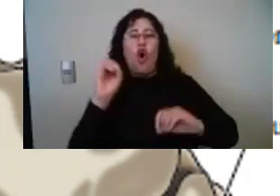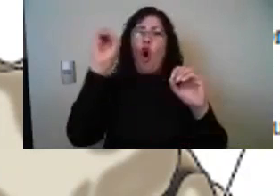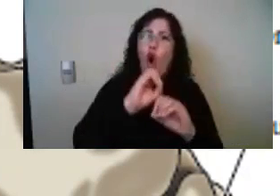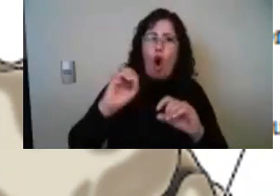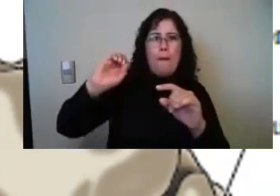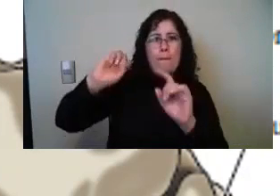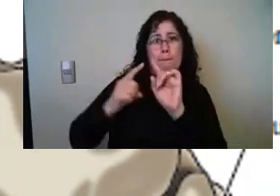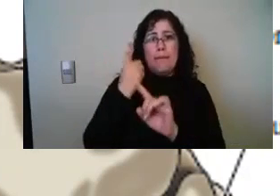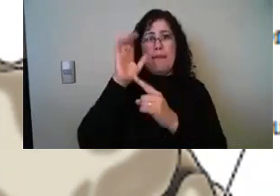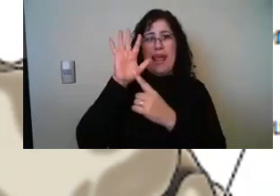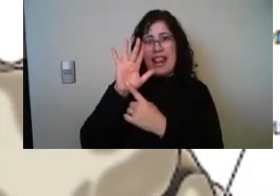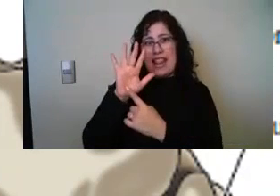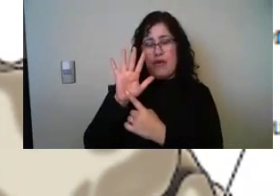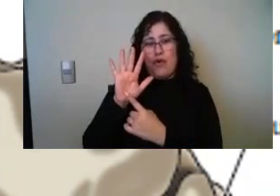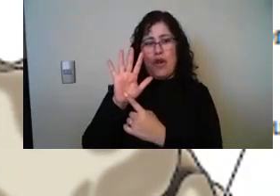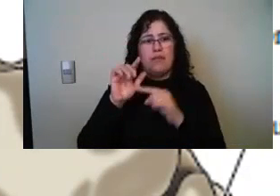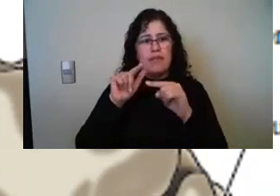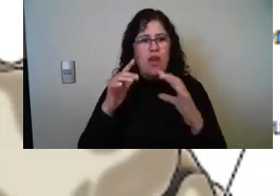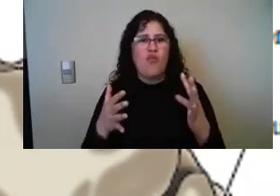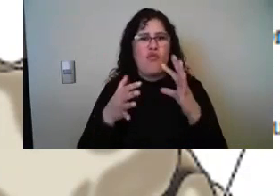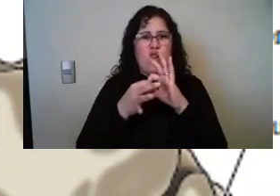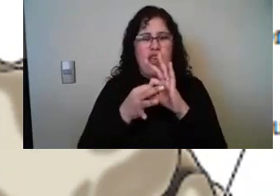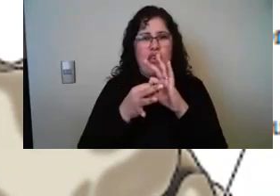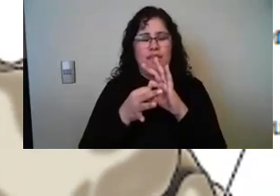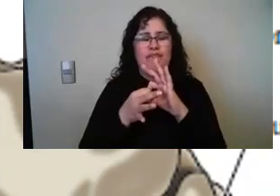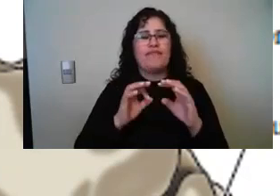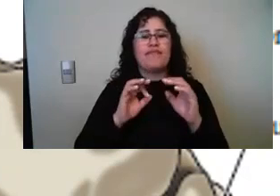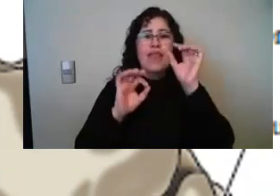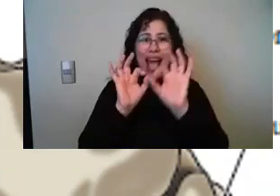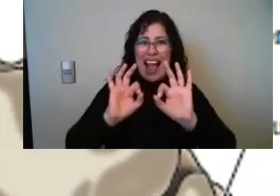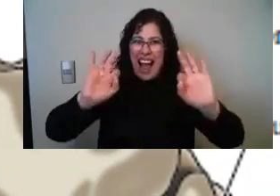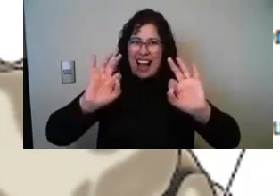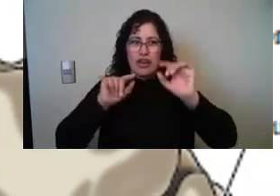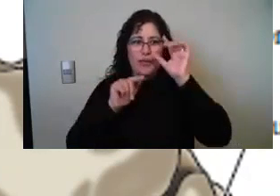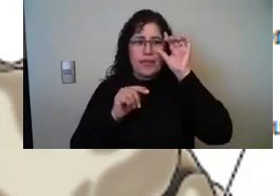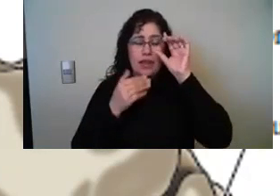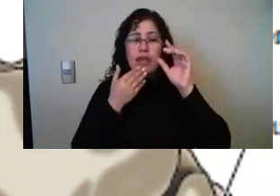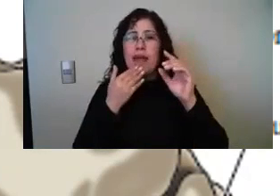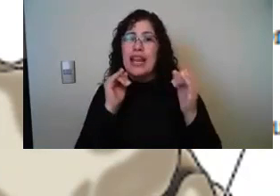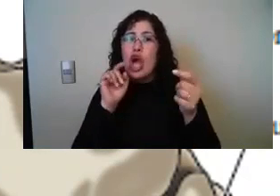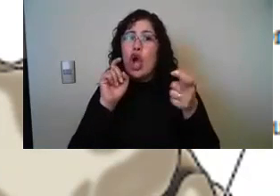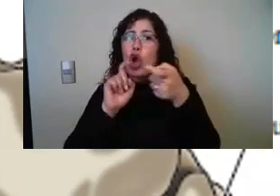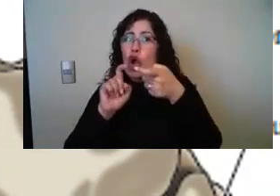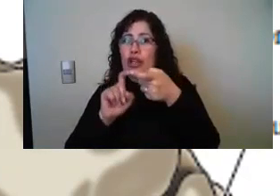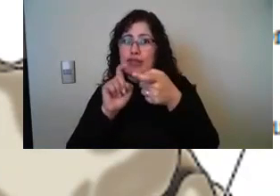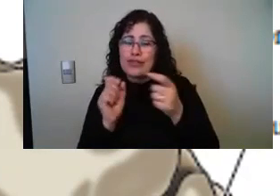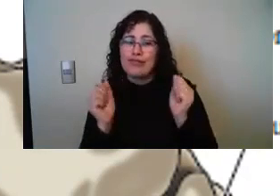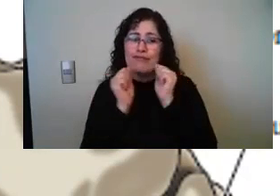ubicado en cada uno de los ganglios asociados a estos pares craneanos, y su conexión con el núcleo